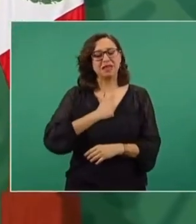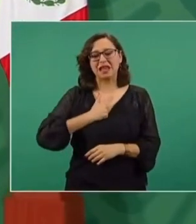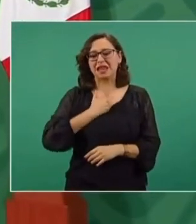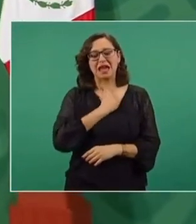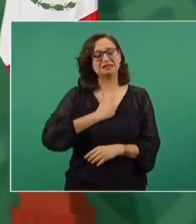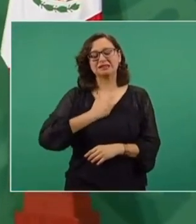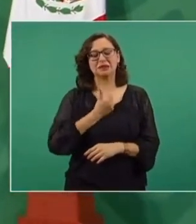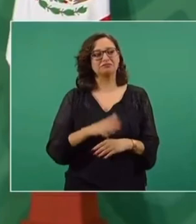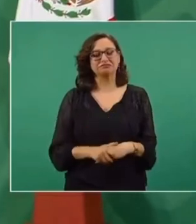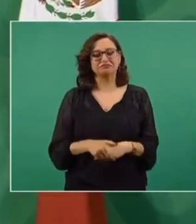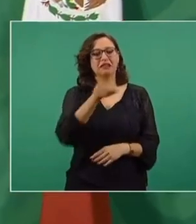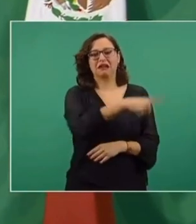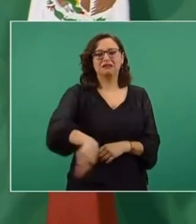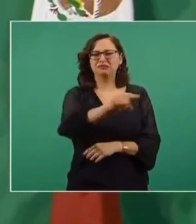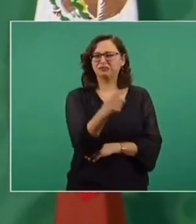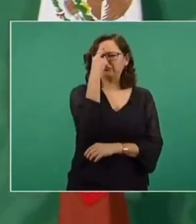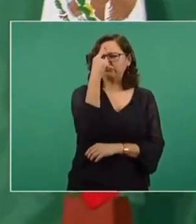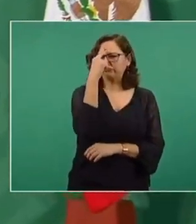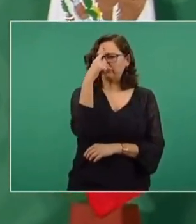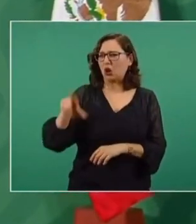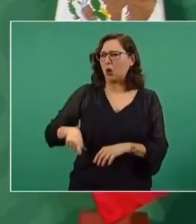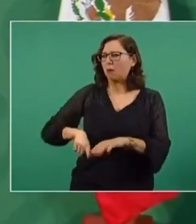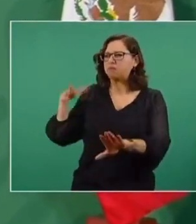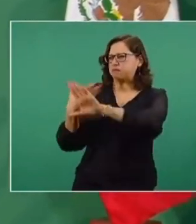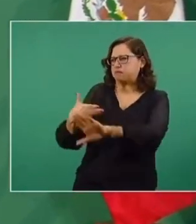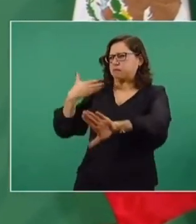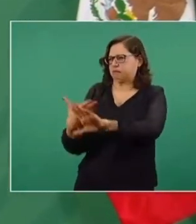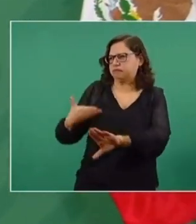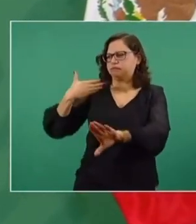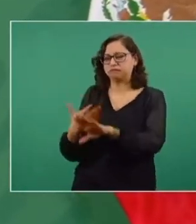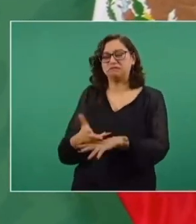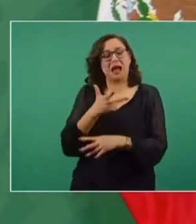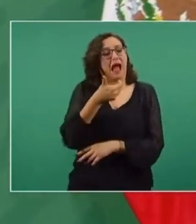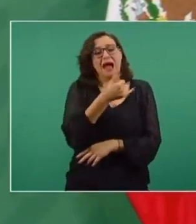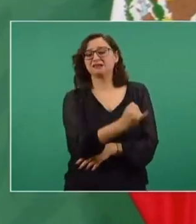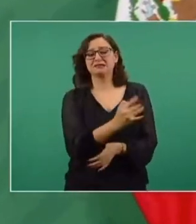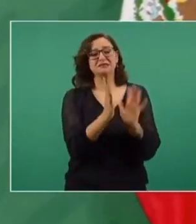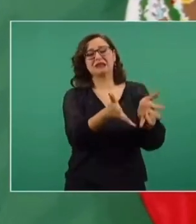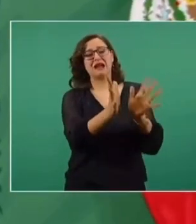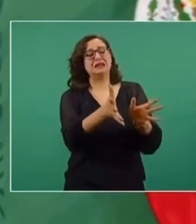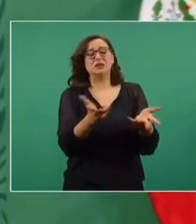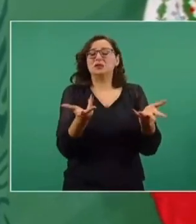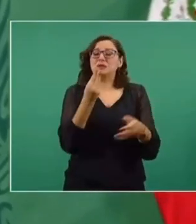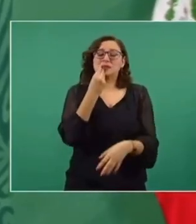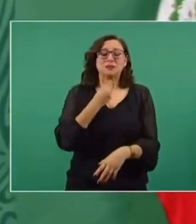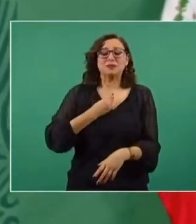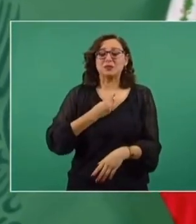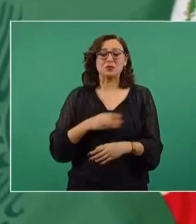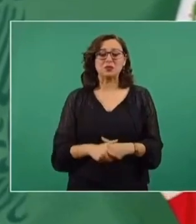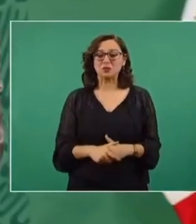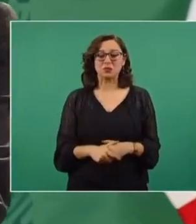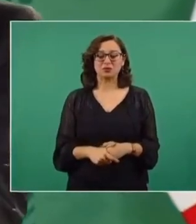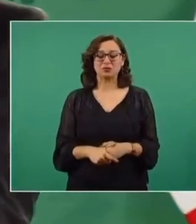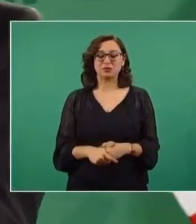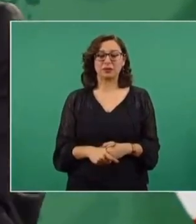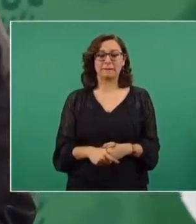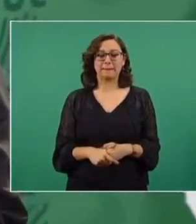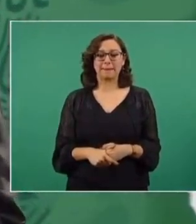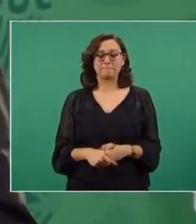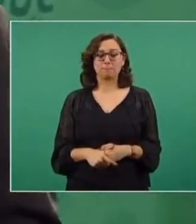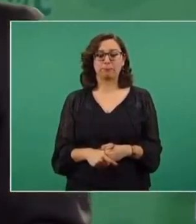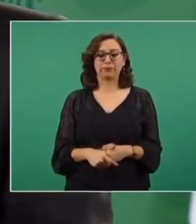obcecados en atacar al gobierno que represento desde el tiempo del presidente